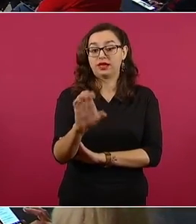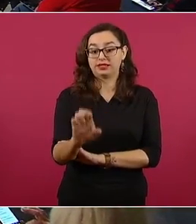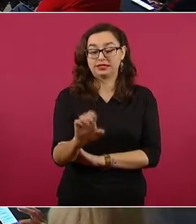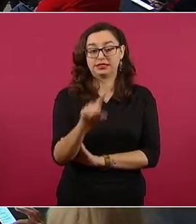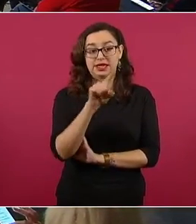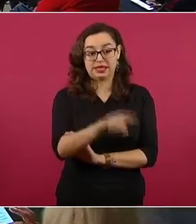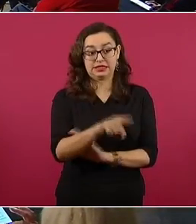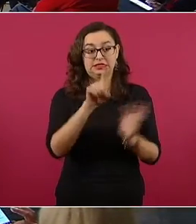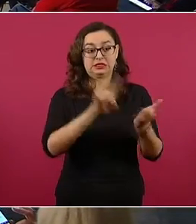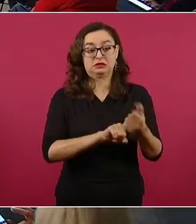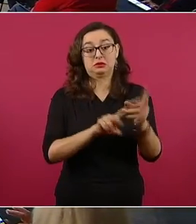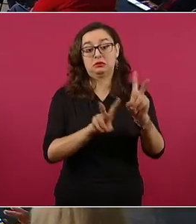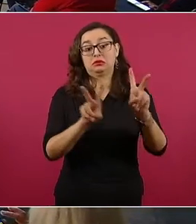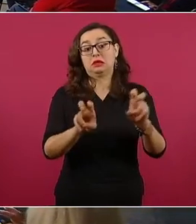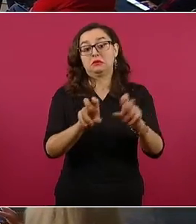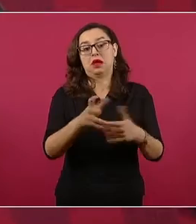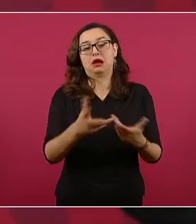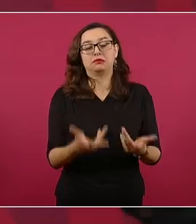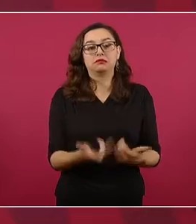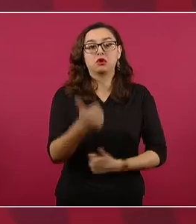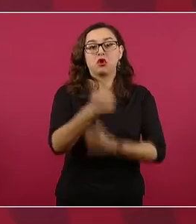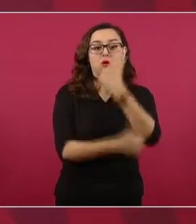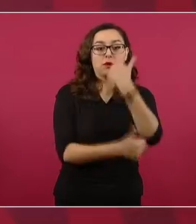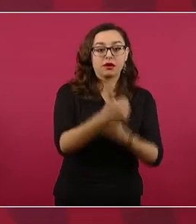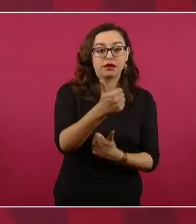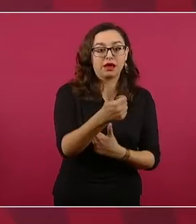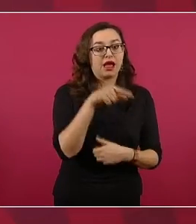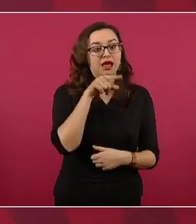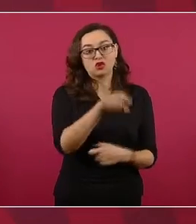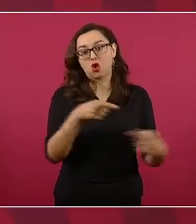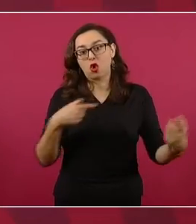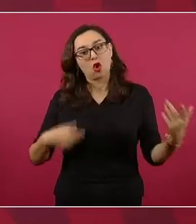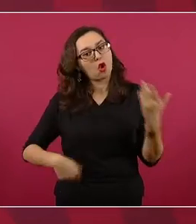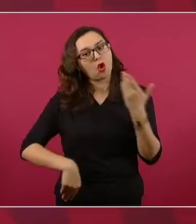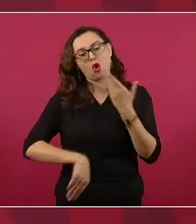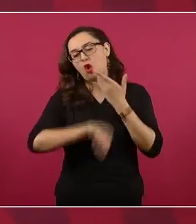Ese organismo es contrario al gobierno,